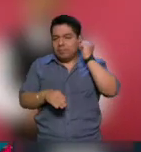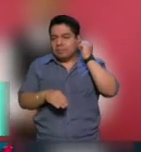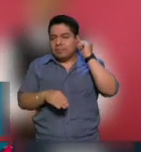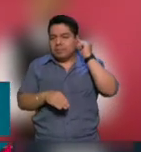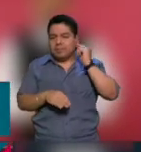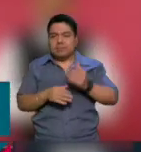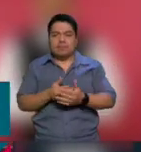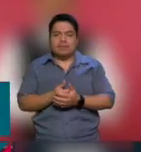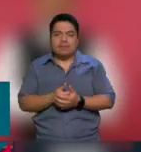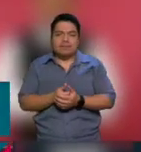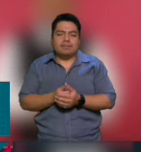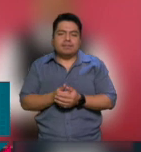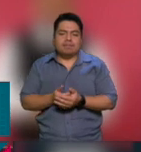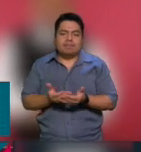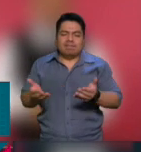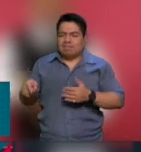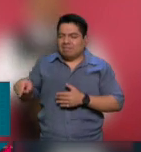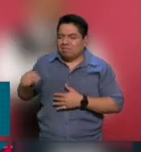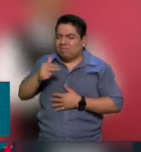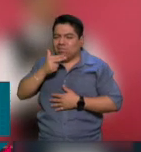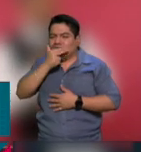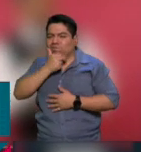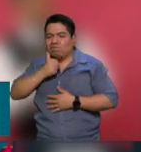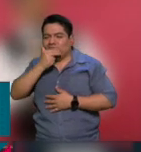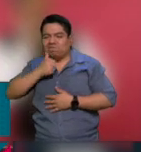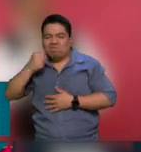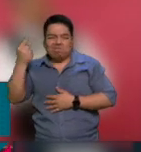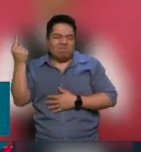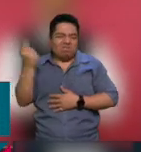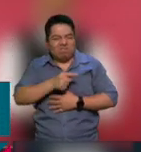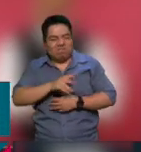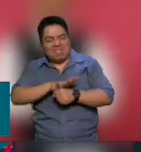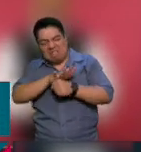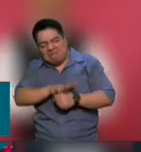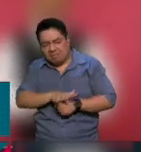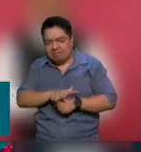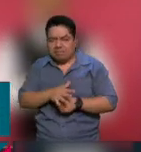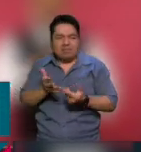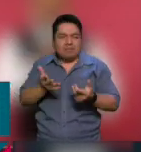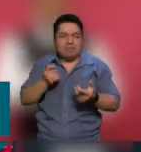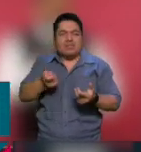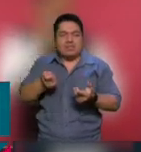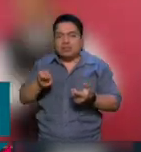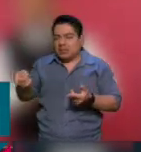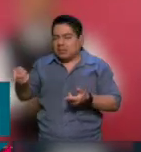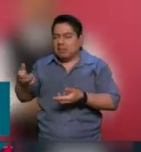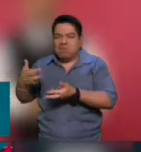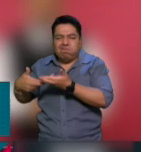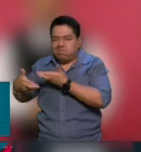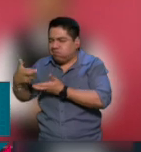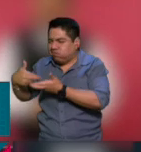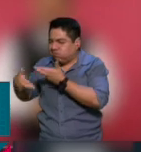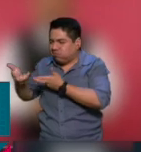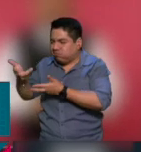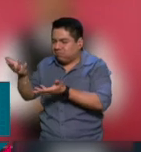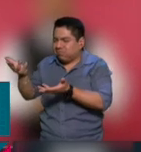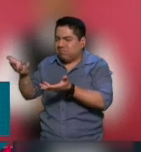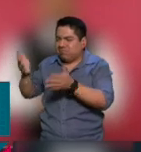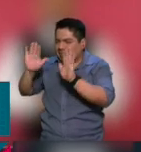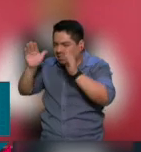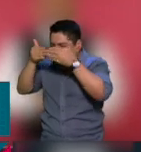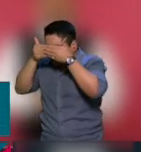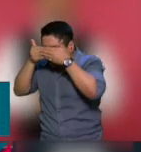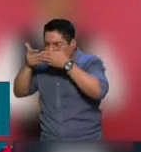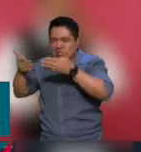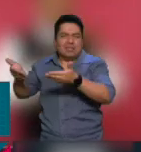Todo este machismo es sinónimo de atraso. Es una